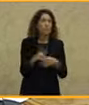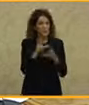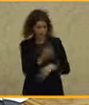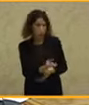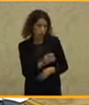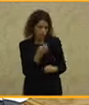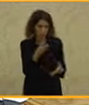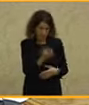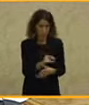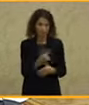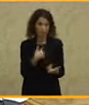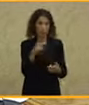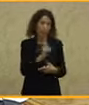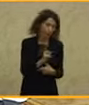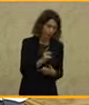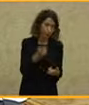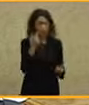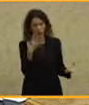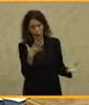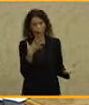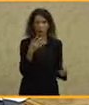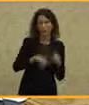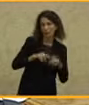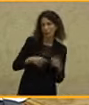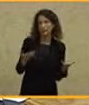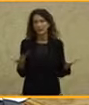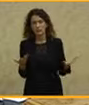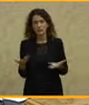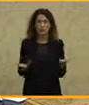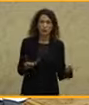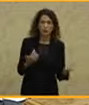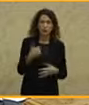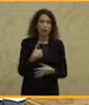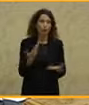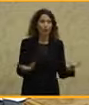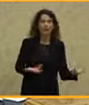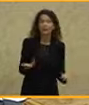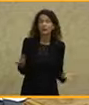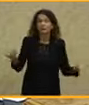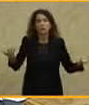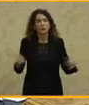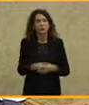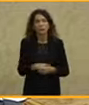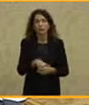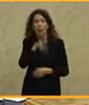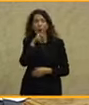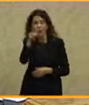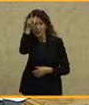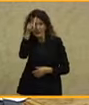sí. Sí. O sea, no, bueno, lo que pasa es que yo no hablo